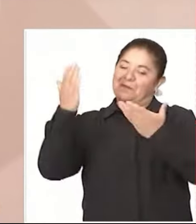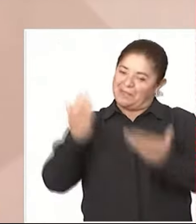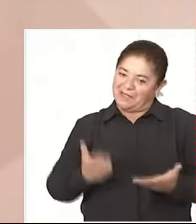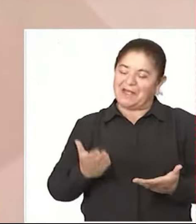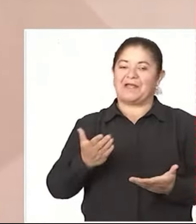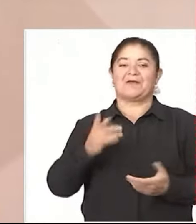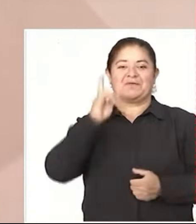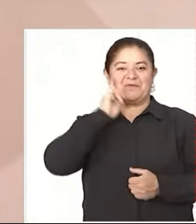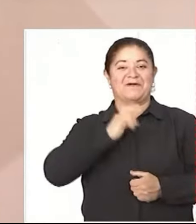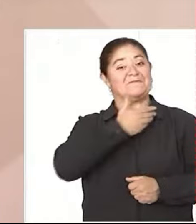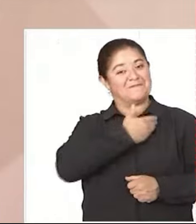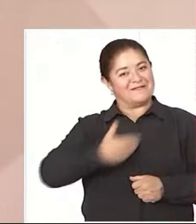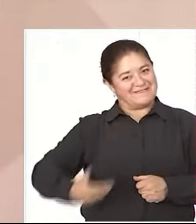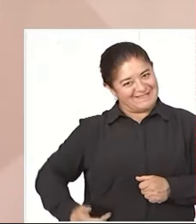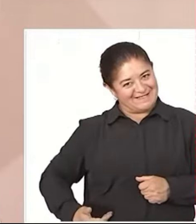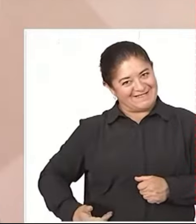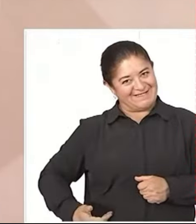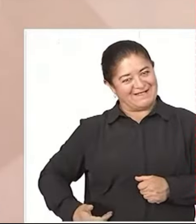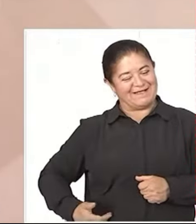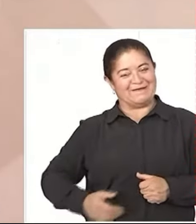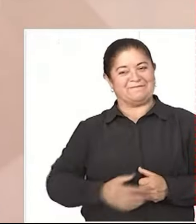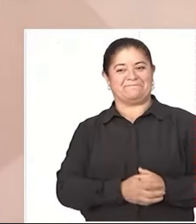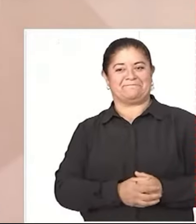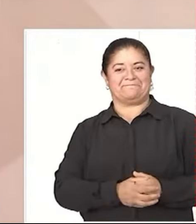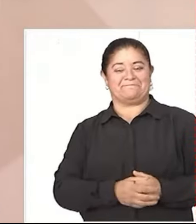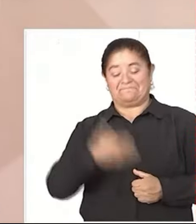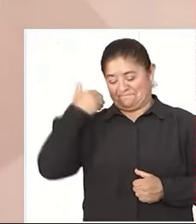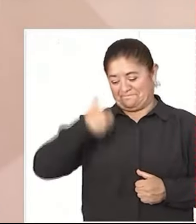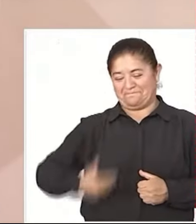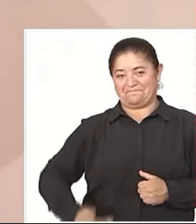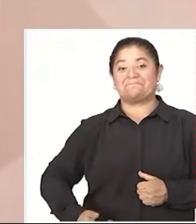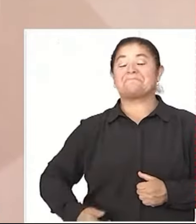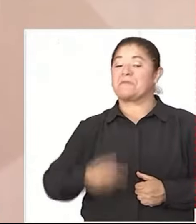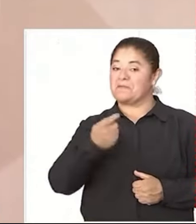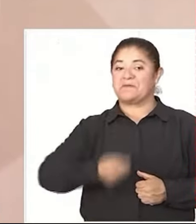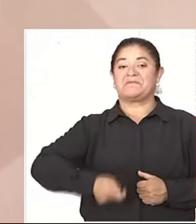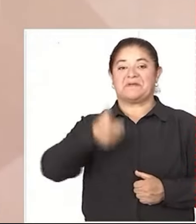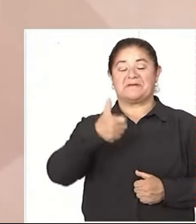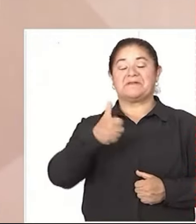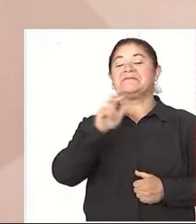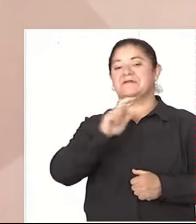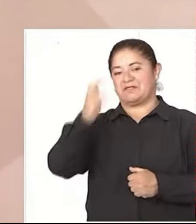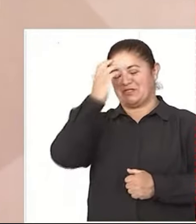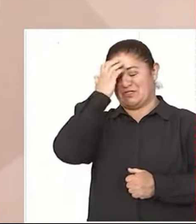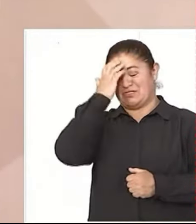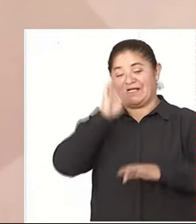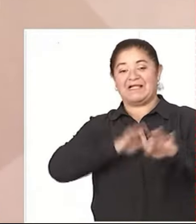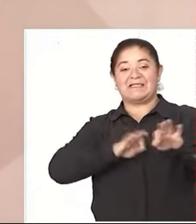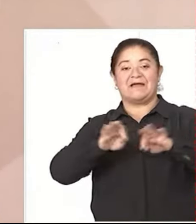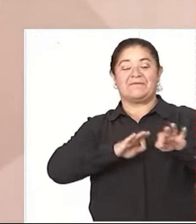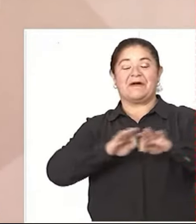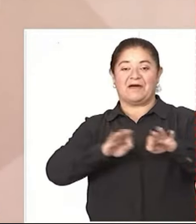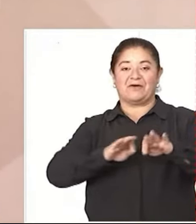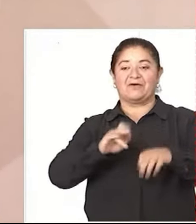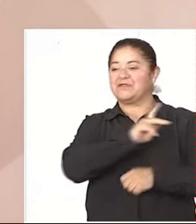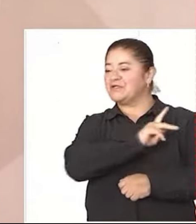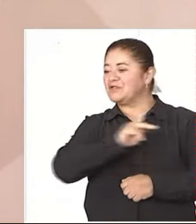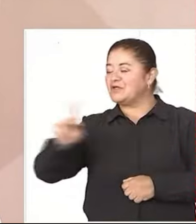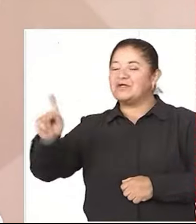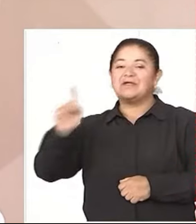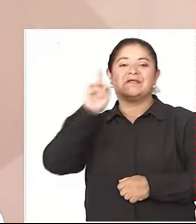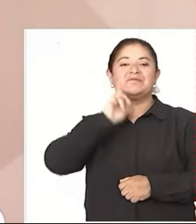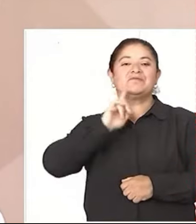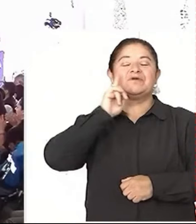de que se van a continuar todos los programas que se brindaron por parte de nuestro presidente Andrés